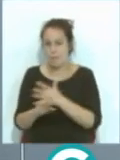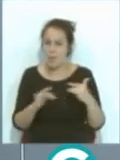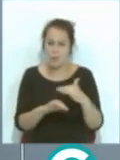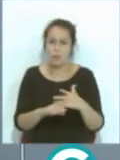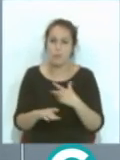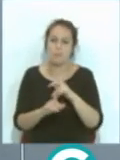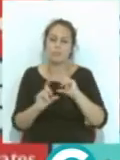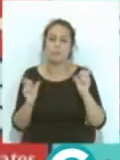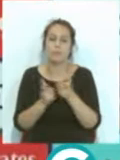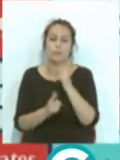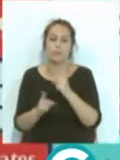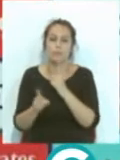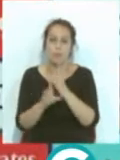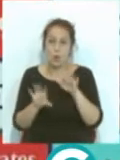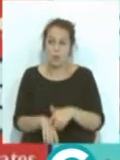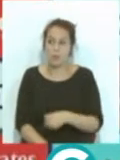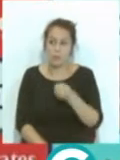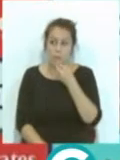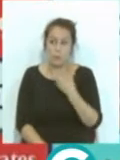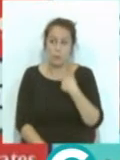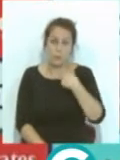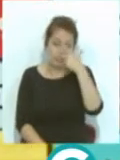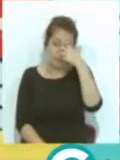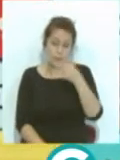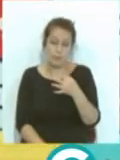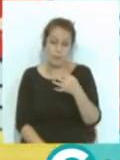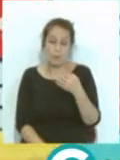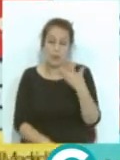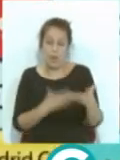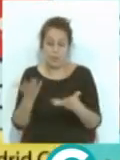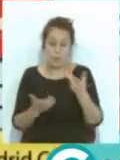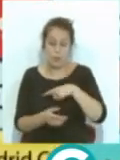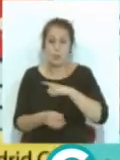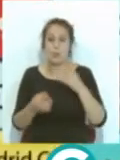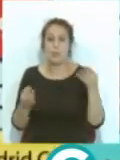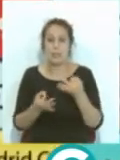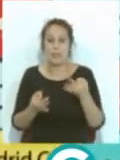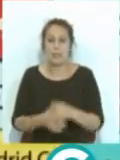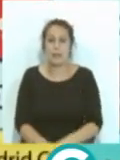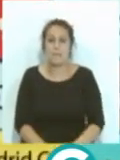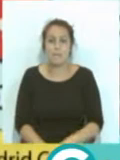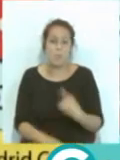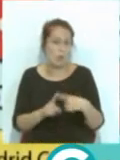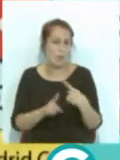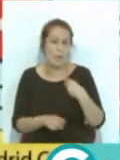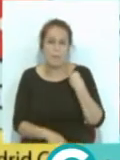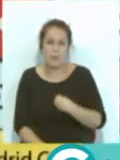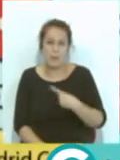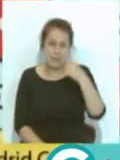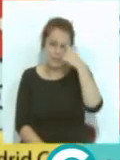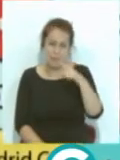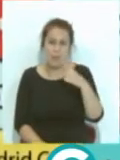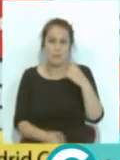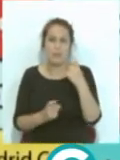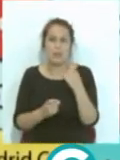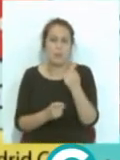Fútbol. Bueno, lo que nos anima a nosotros es siempre la misma cosa. Sabemos que nos falta